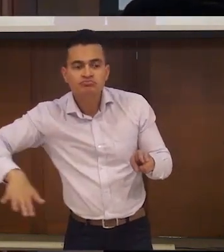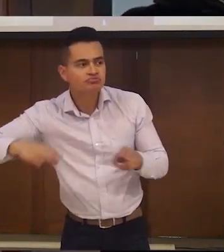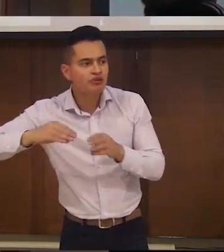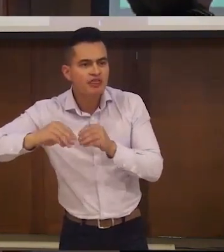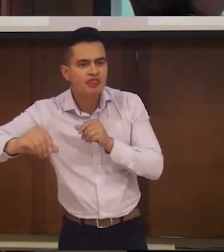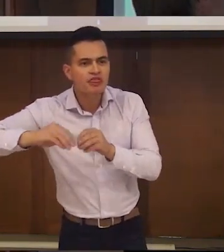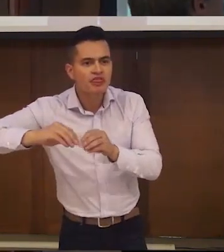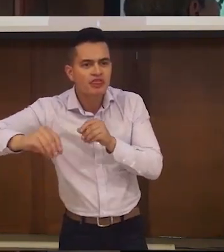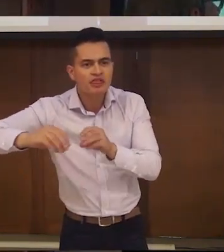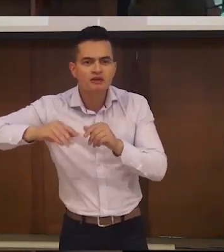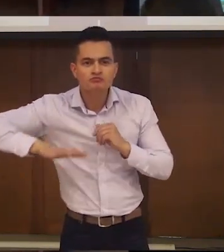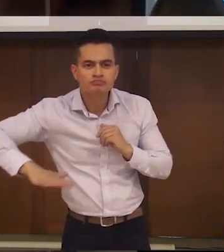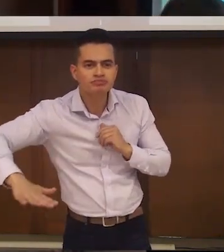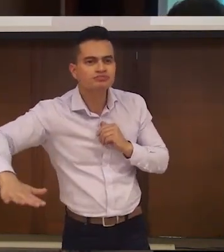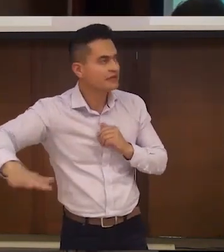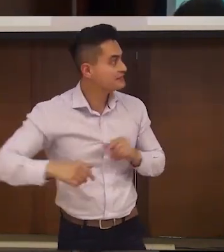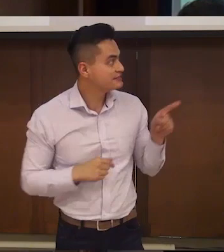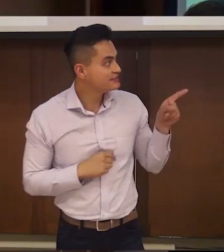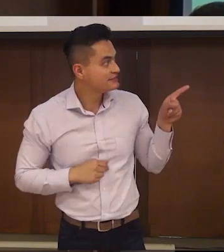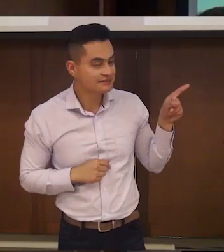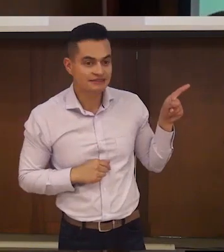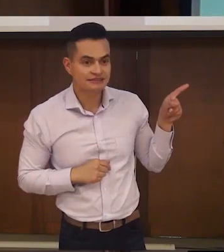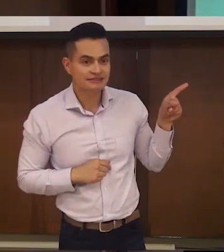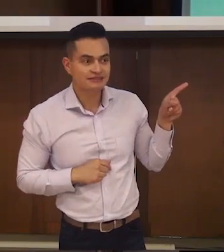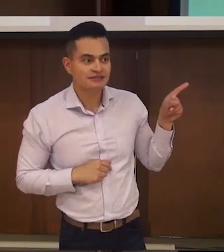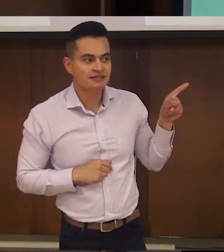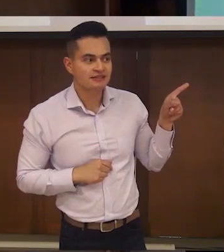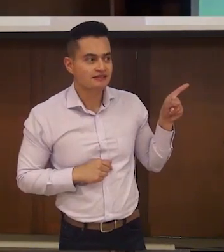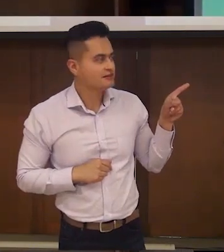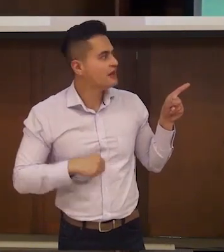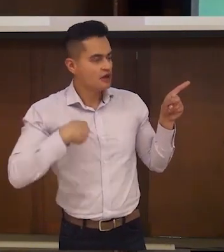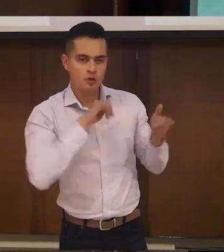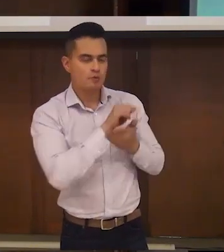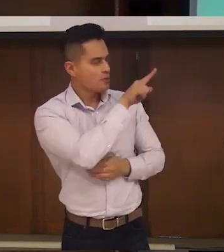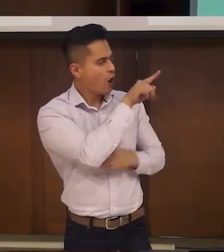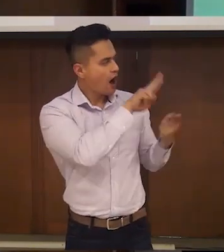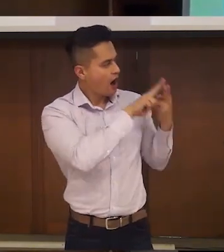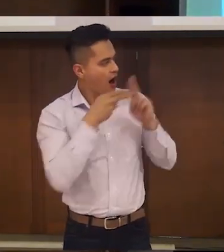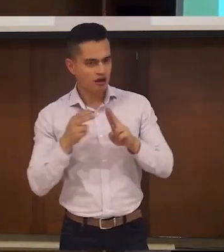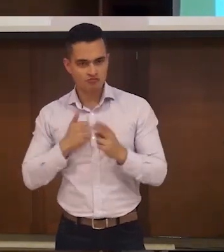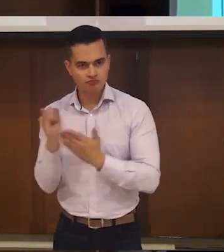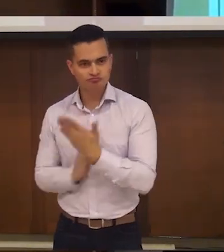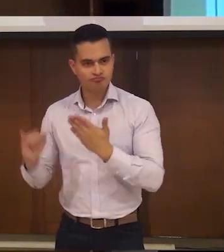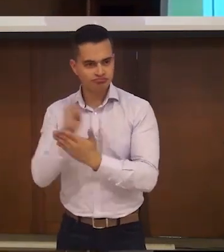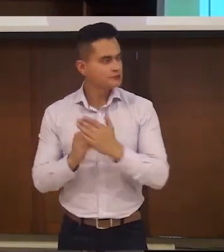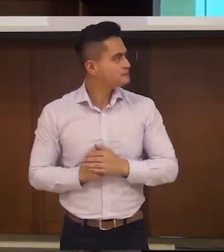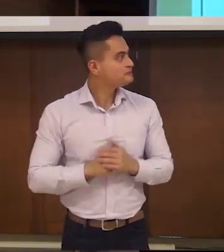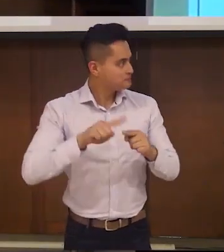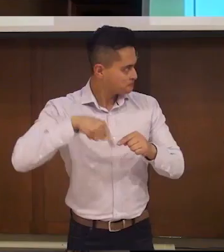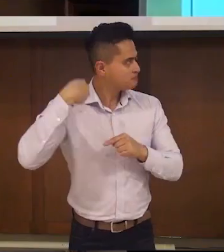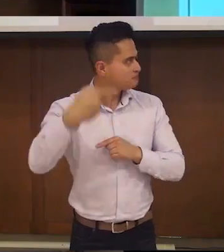playitas. Digo, bueno, vamos a trabajar sobre esta imagen que me da una posibilidad. Pasá la